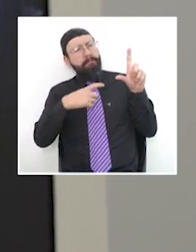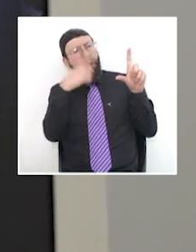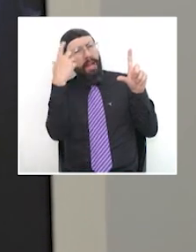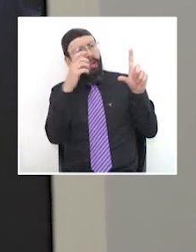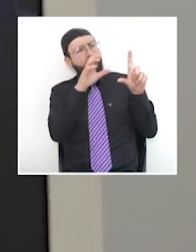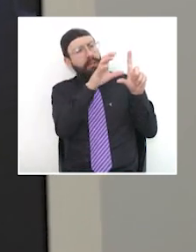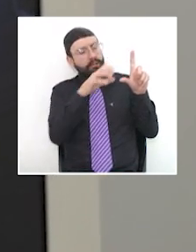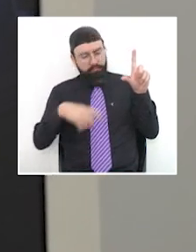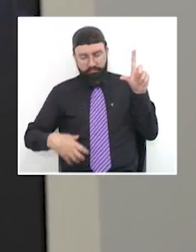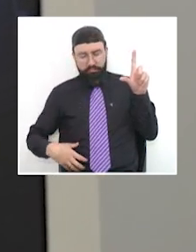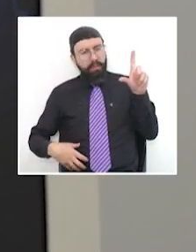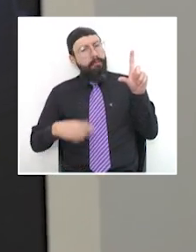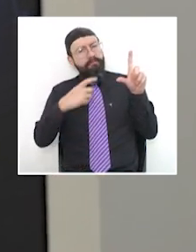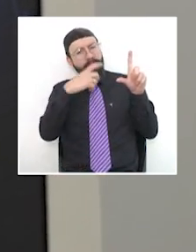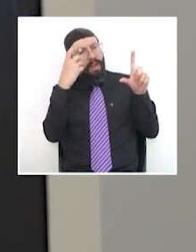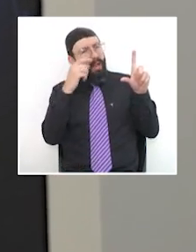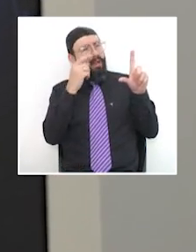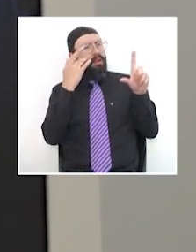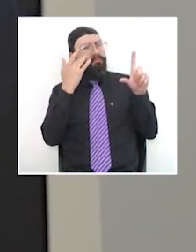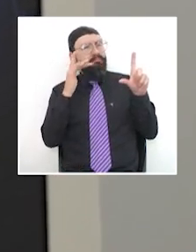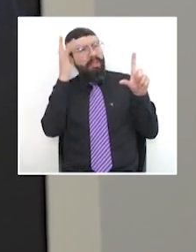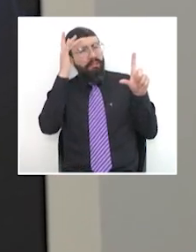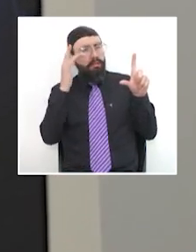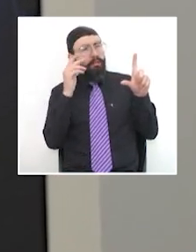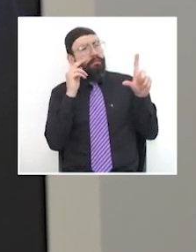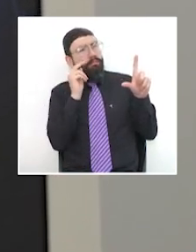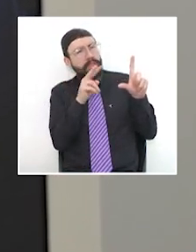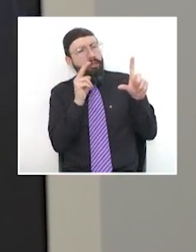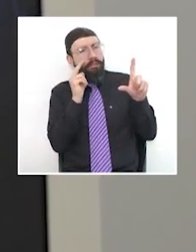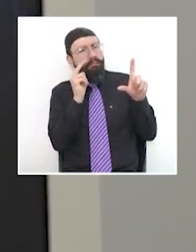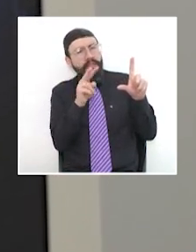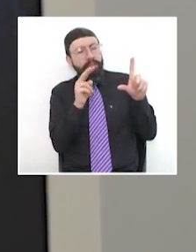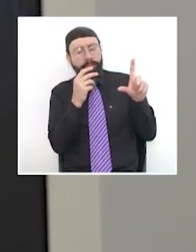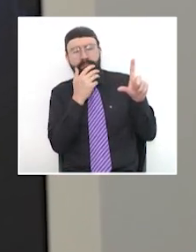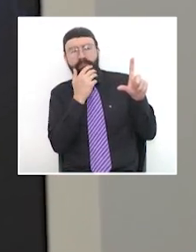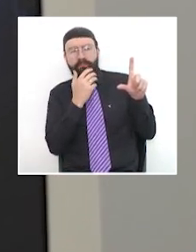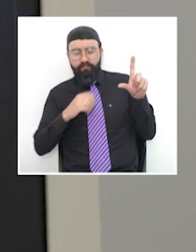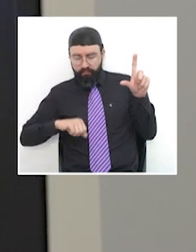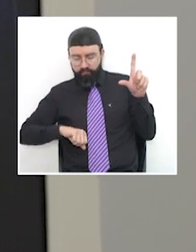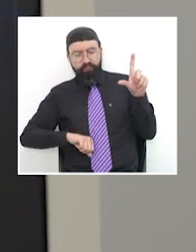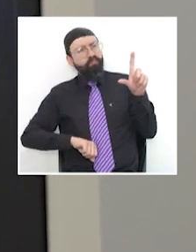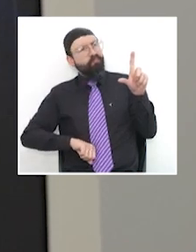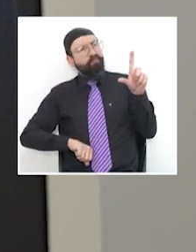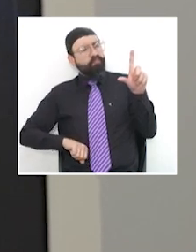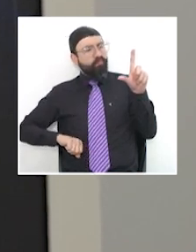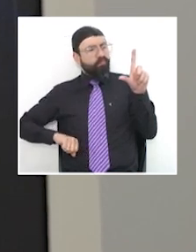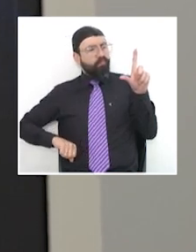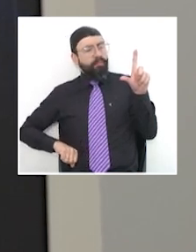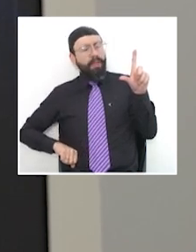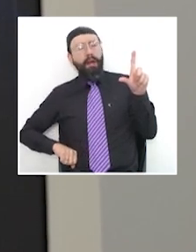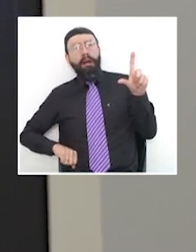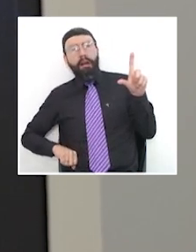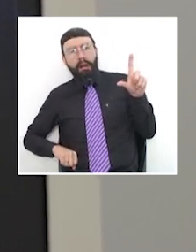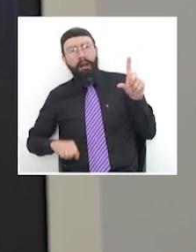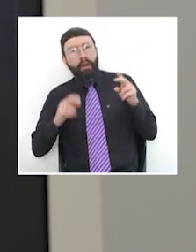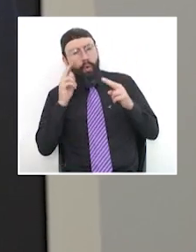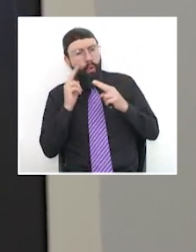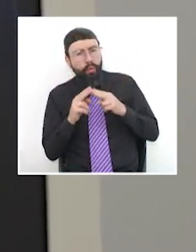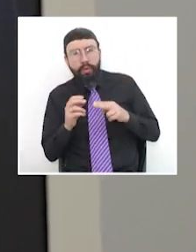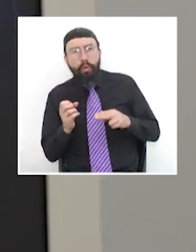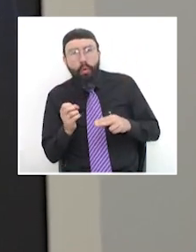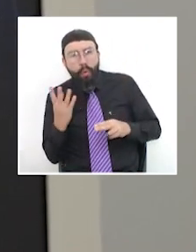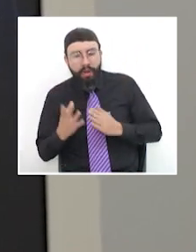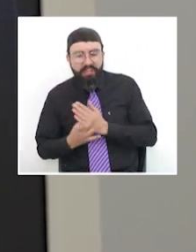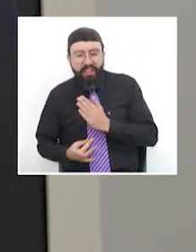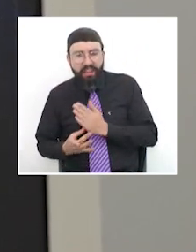blanquitas, más brillantes, empezamos ya a determinar y a clasificar qué grado de